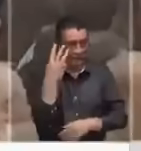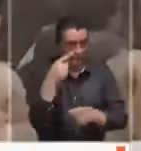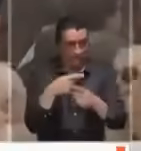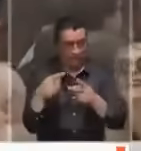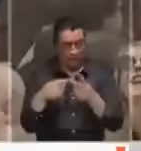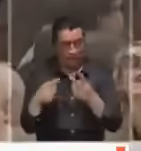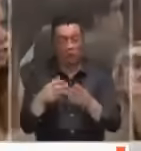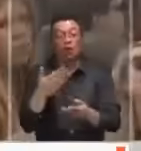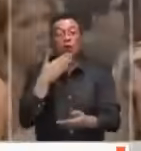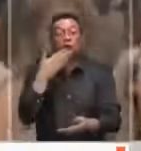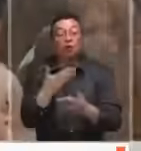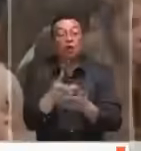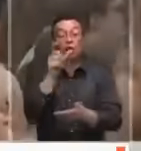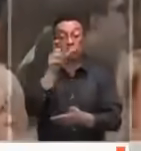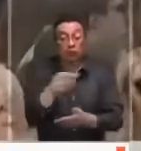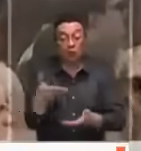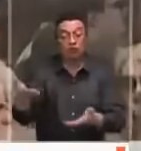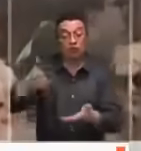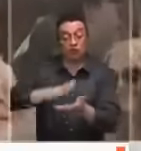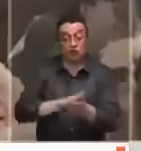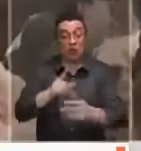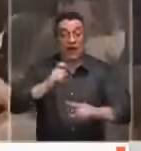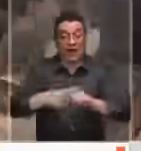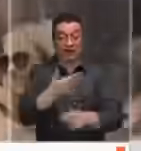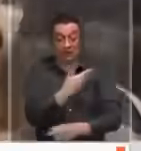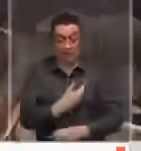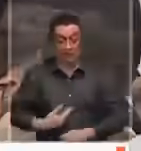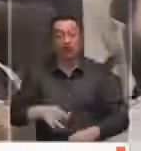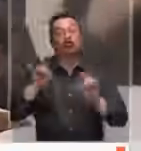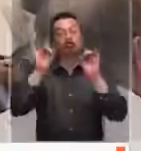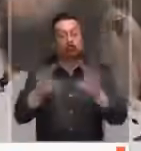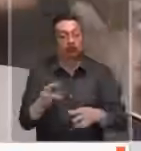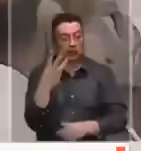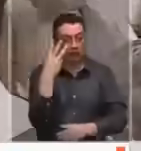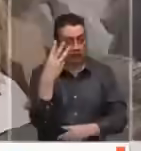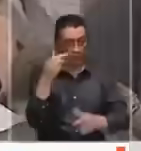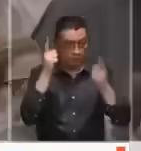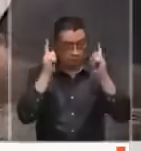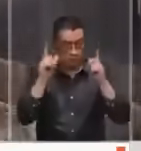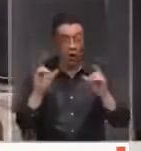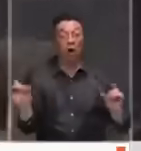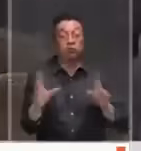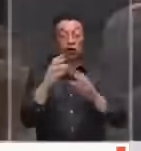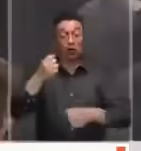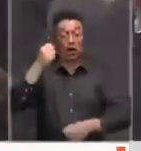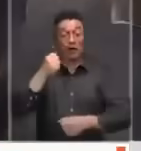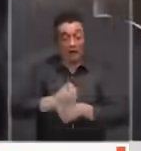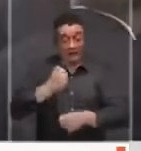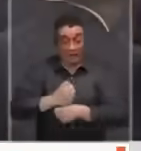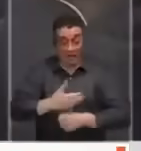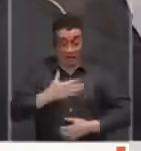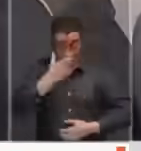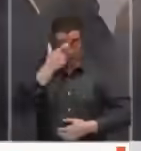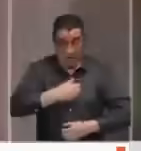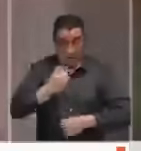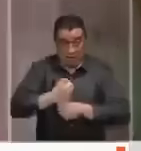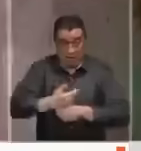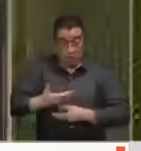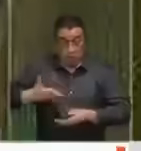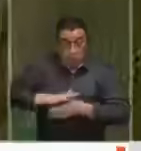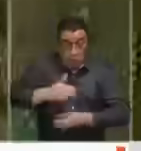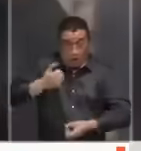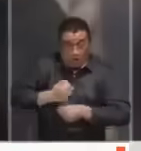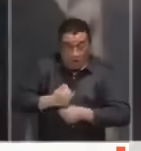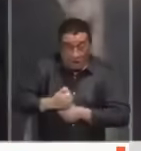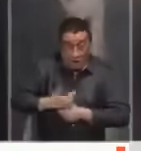produce el funeral de un expresidente de la República. Si fuese un presidente en ejercicio, son 21 salvas las que se disparan. Y así